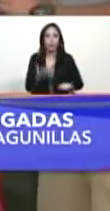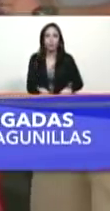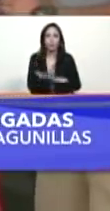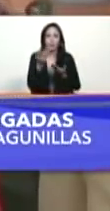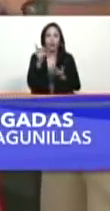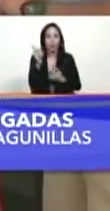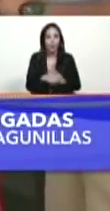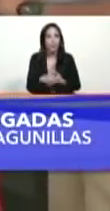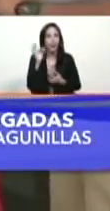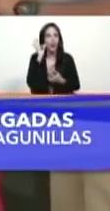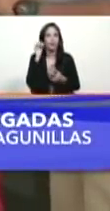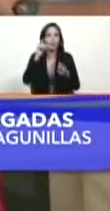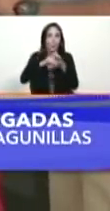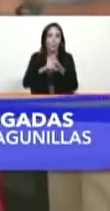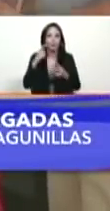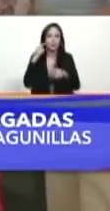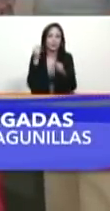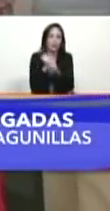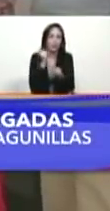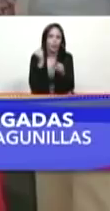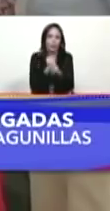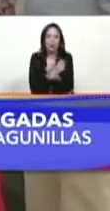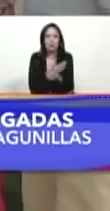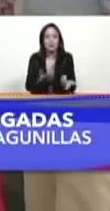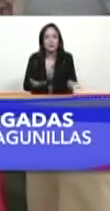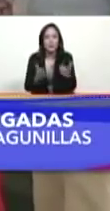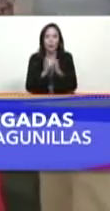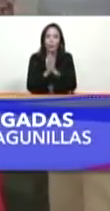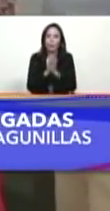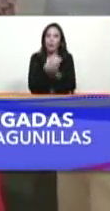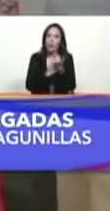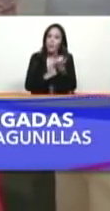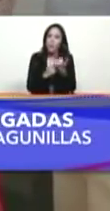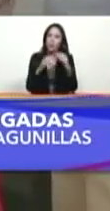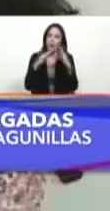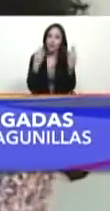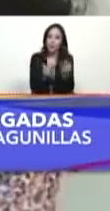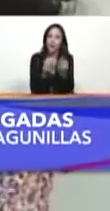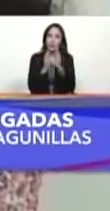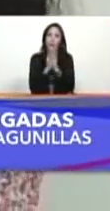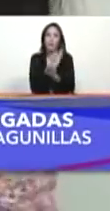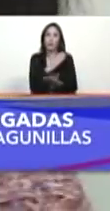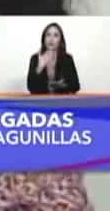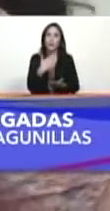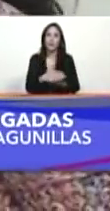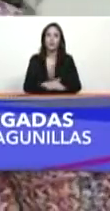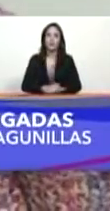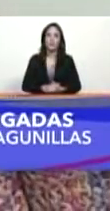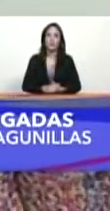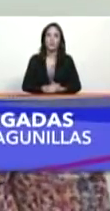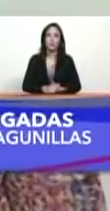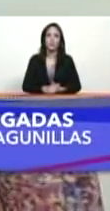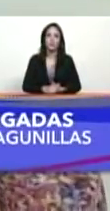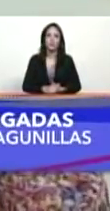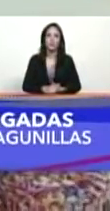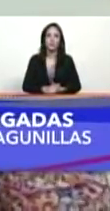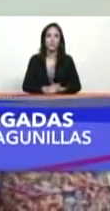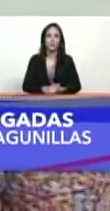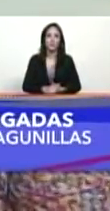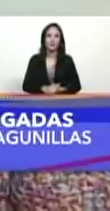sé que abogó demasiado porque nos tomarán en cuenta para esta divina digna para nuestros hijos. Muchas